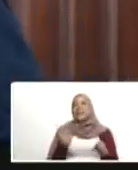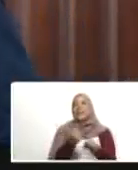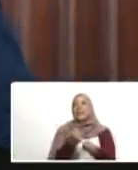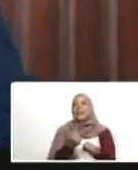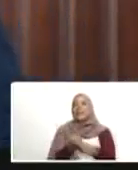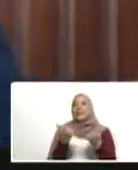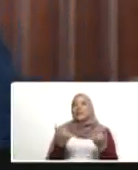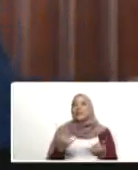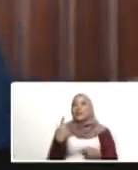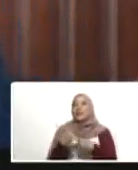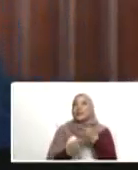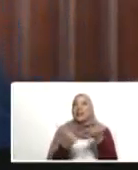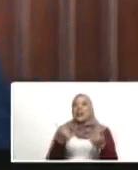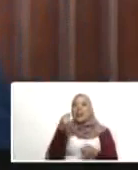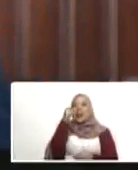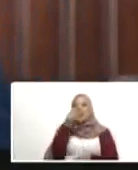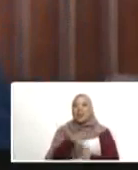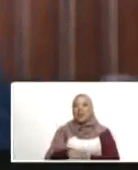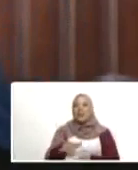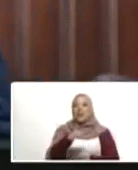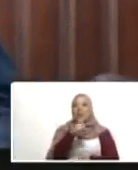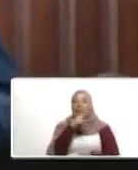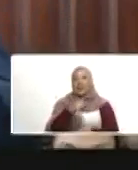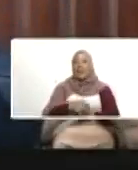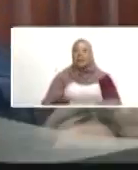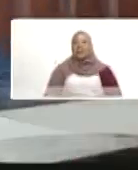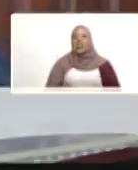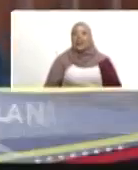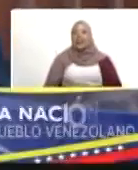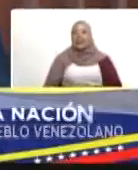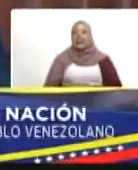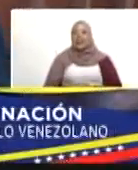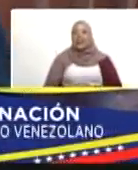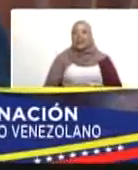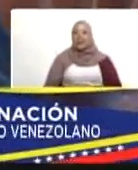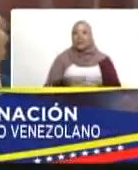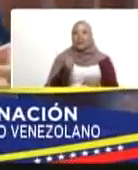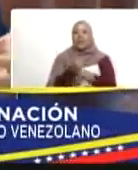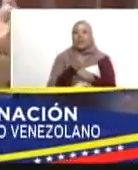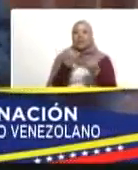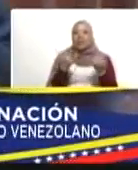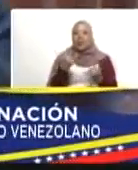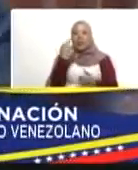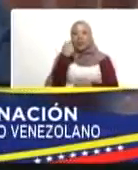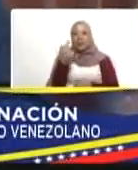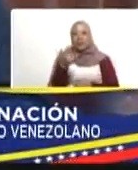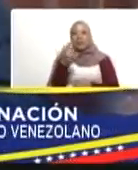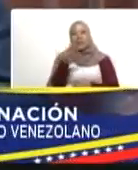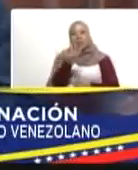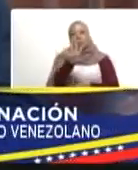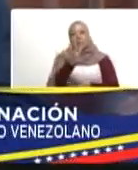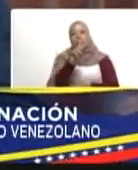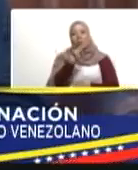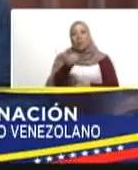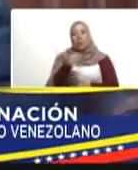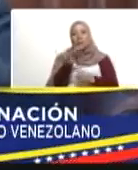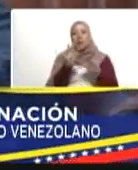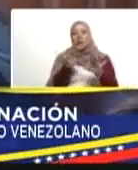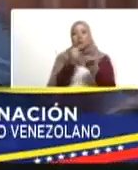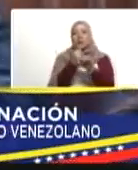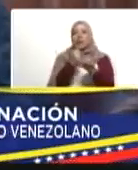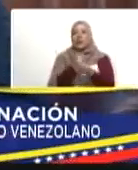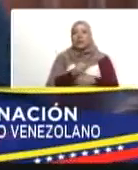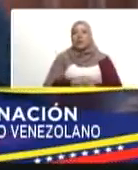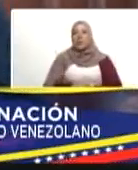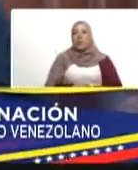sugerencia del presidente del Banco Central el crecimiento sostenido de más o menos 4.7 5